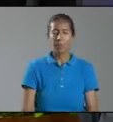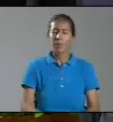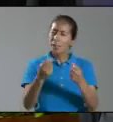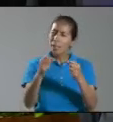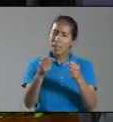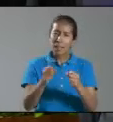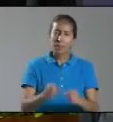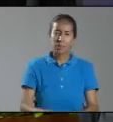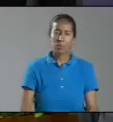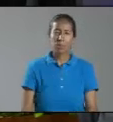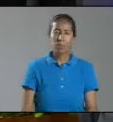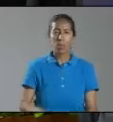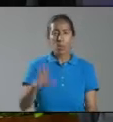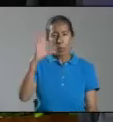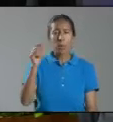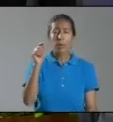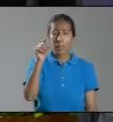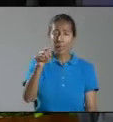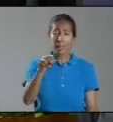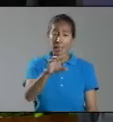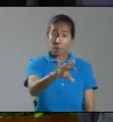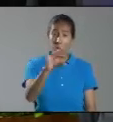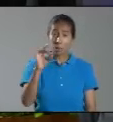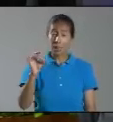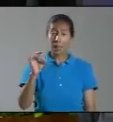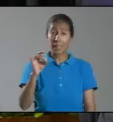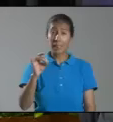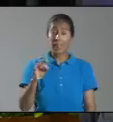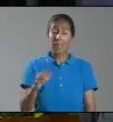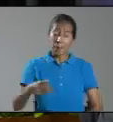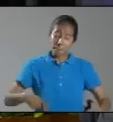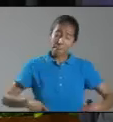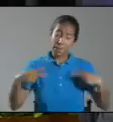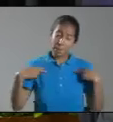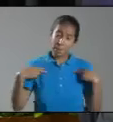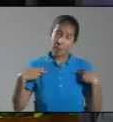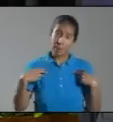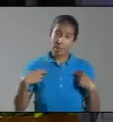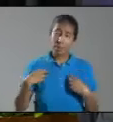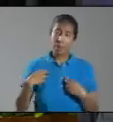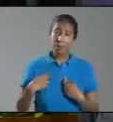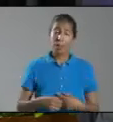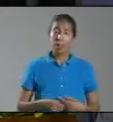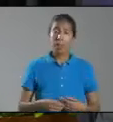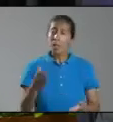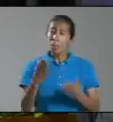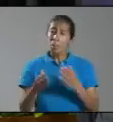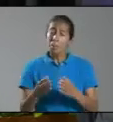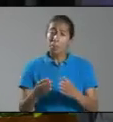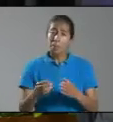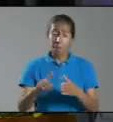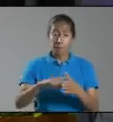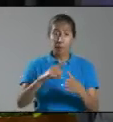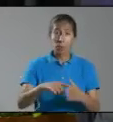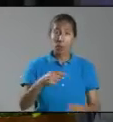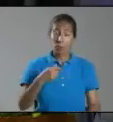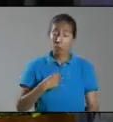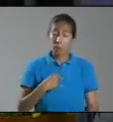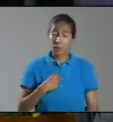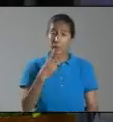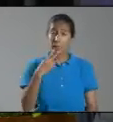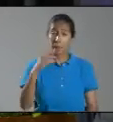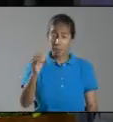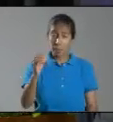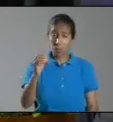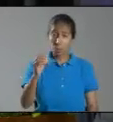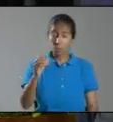Hazlo, porque en ello encontrarás vida. Mientras mis hermanos cantan ese himno, quiero pedirle a mi hermano que siempre me ayuda a